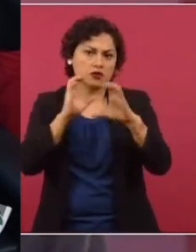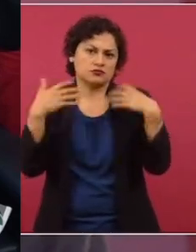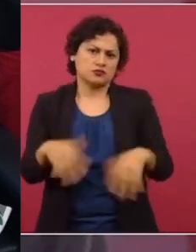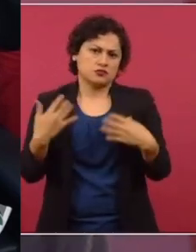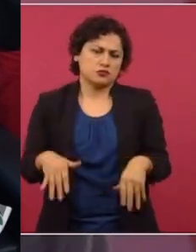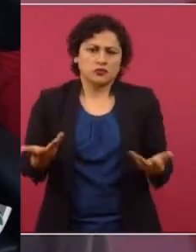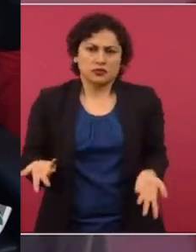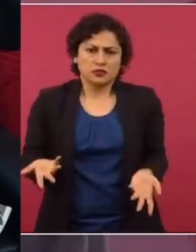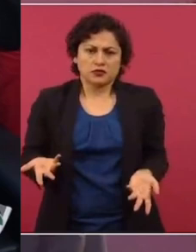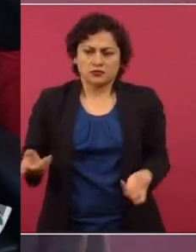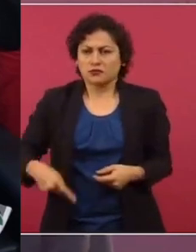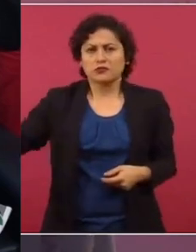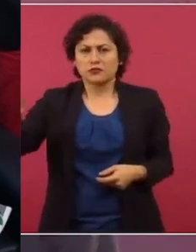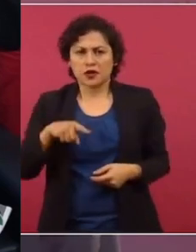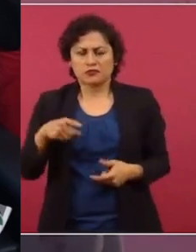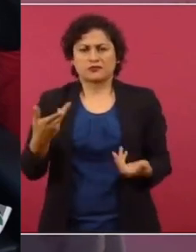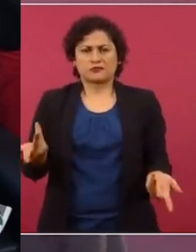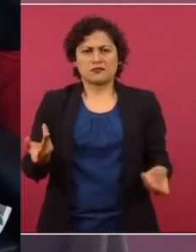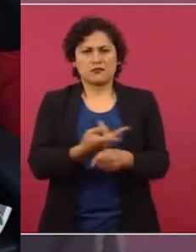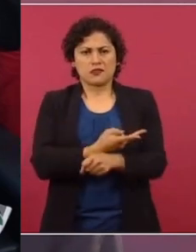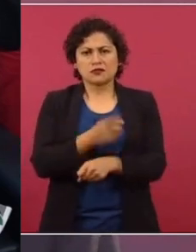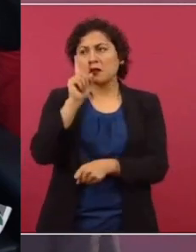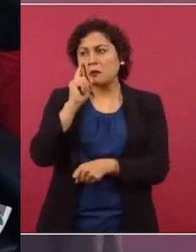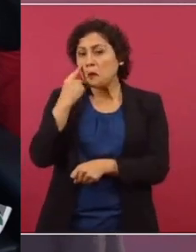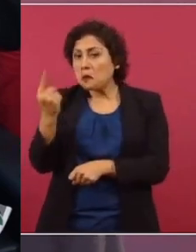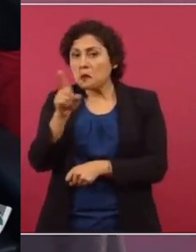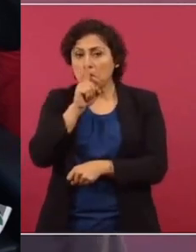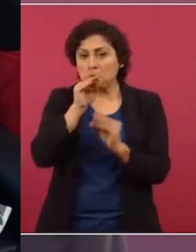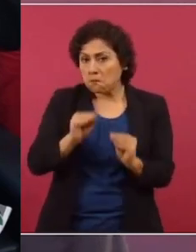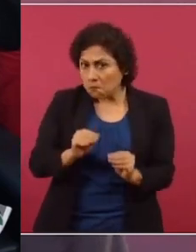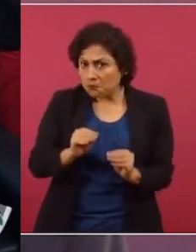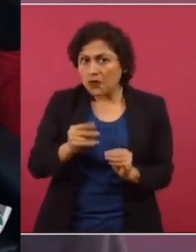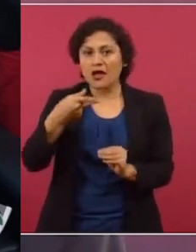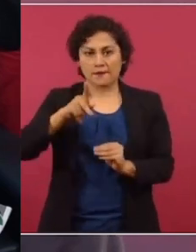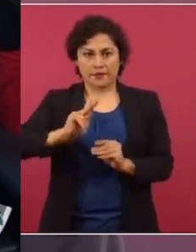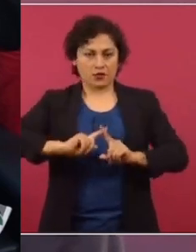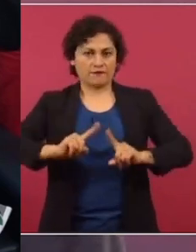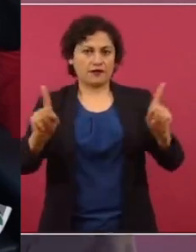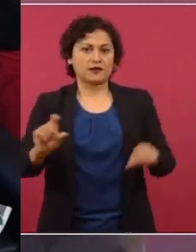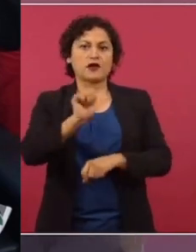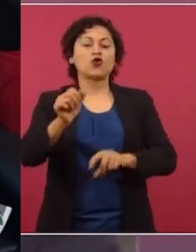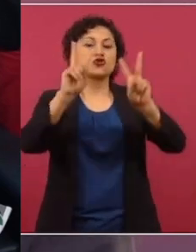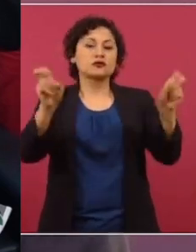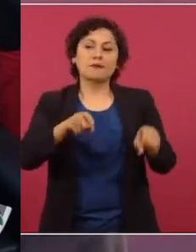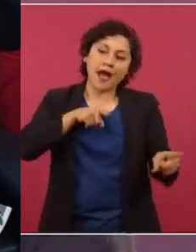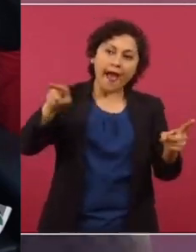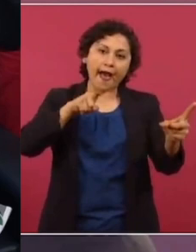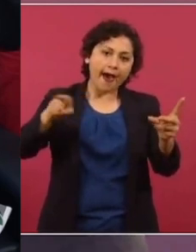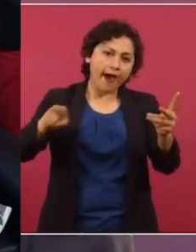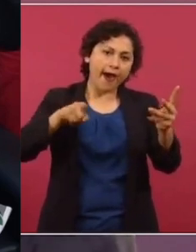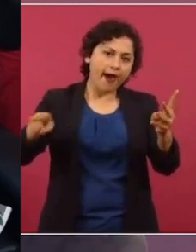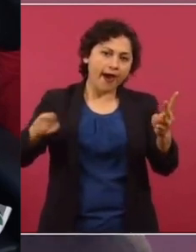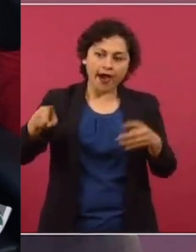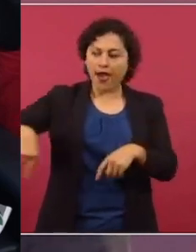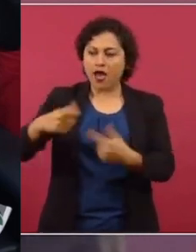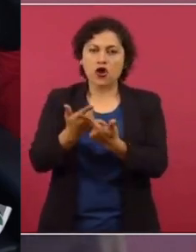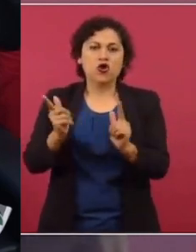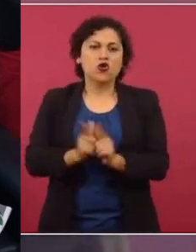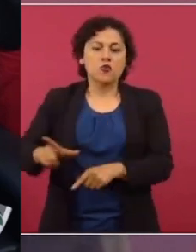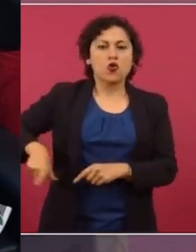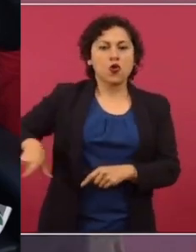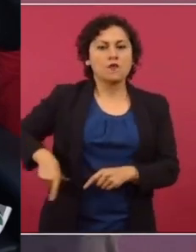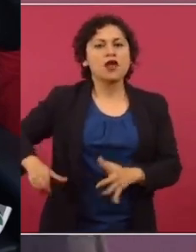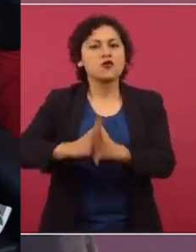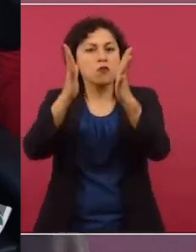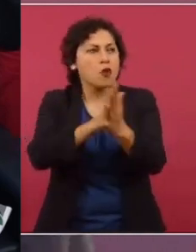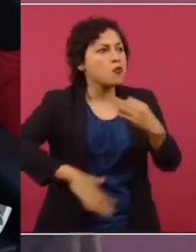gritan como pregoneros cuando se trata de acusar a un gobierno popular democrático,